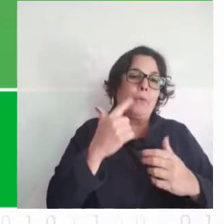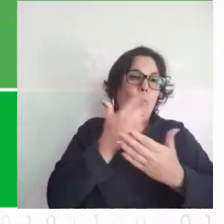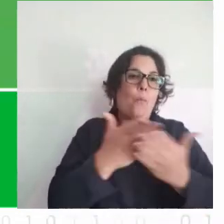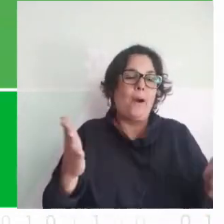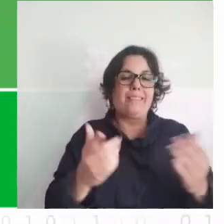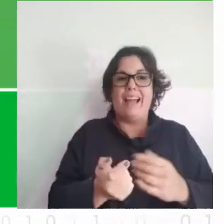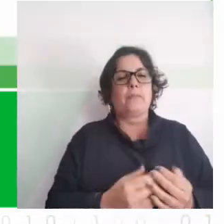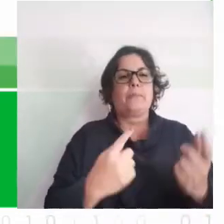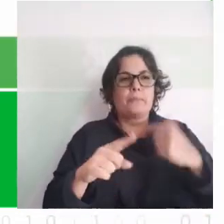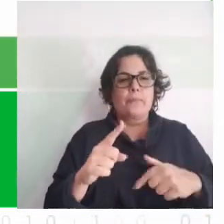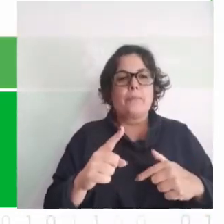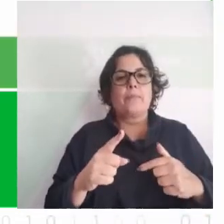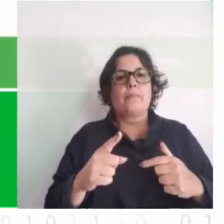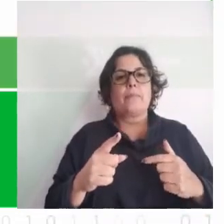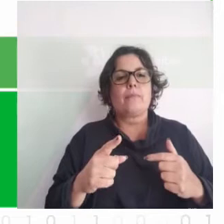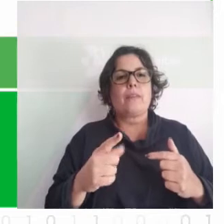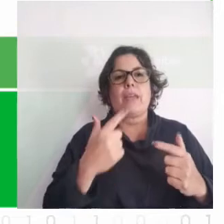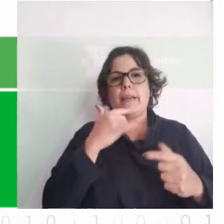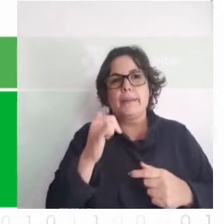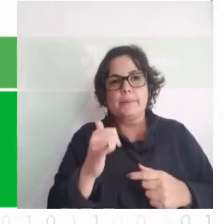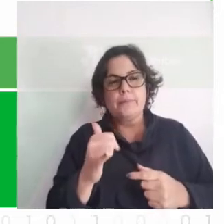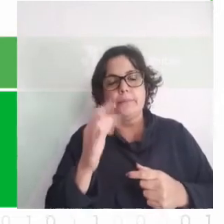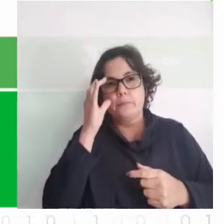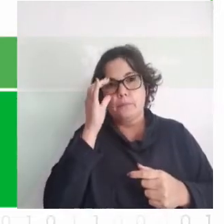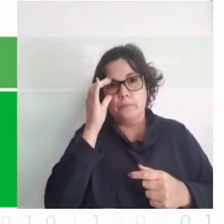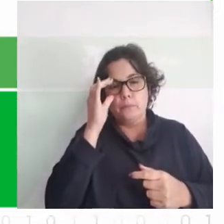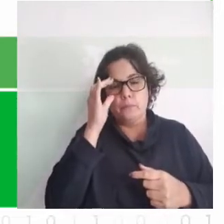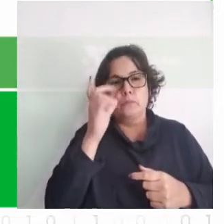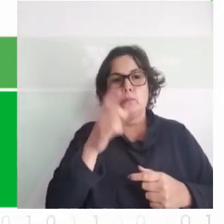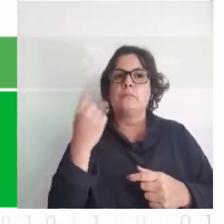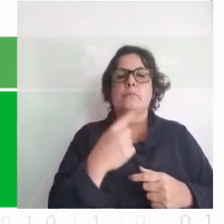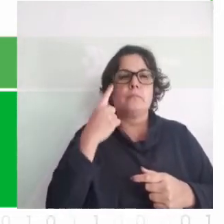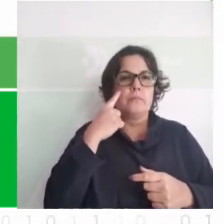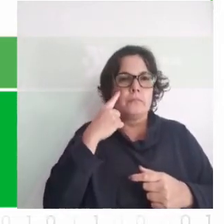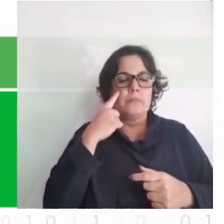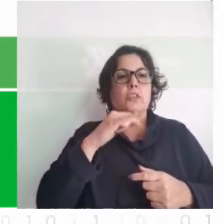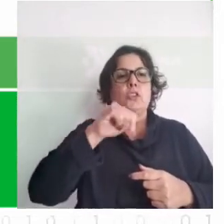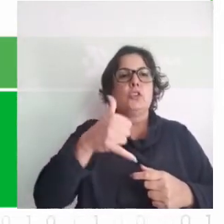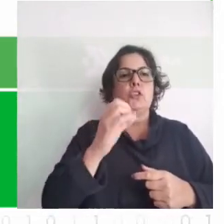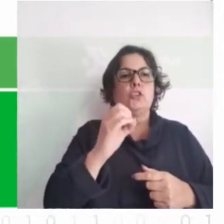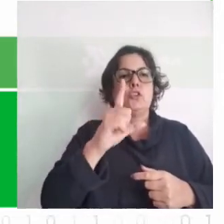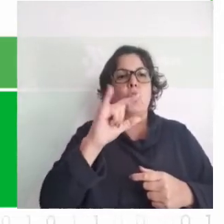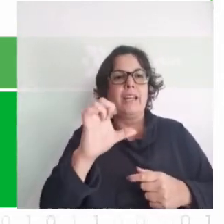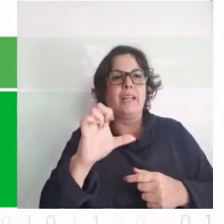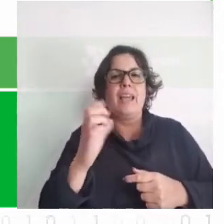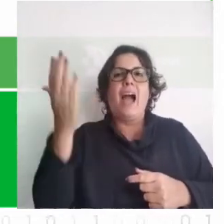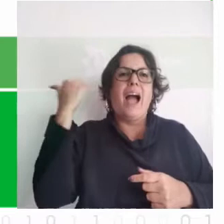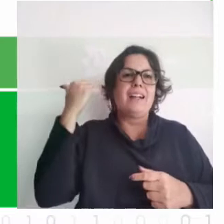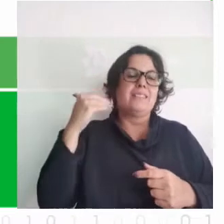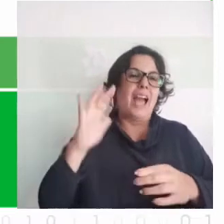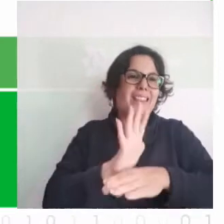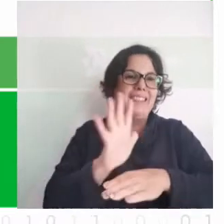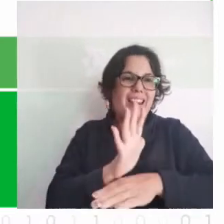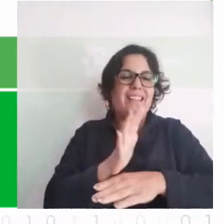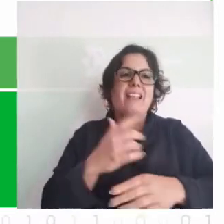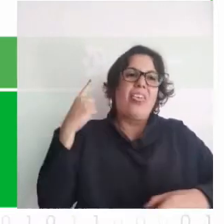recién Dolores. El ejemplo que todos conocemos fue un ejemplo de Angelina Jolie hace un tiempo, donde